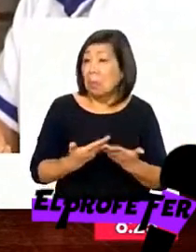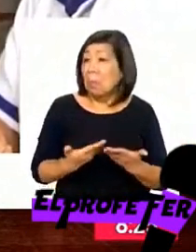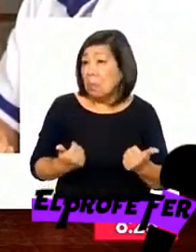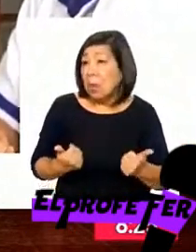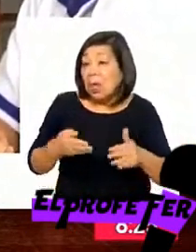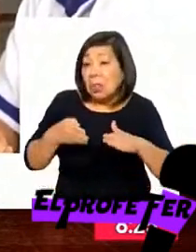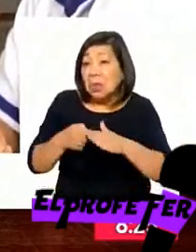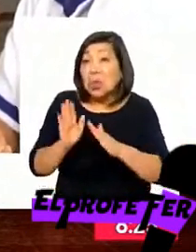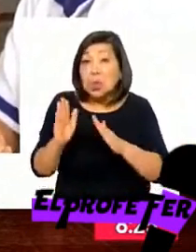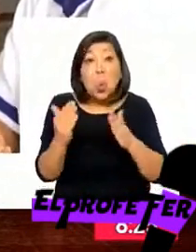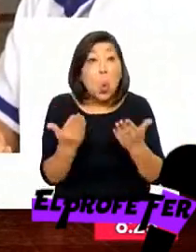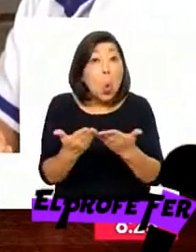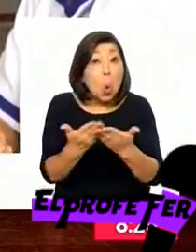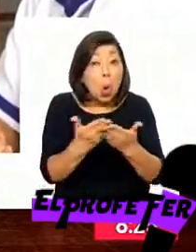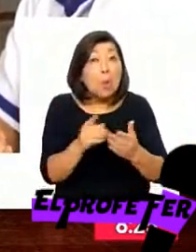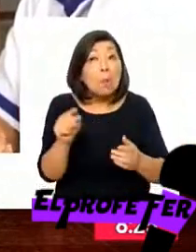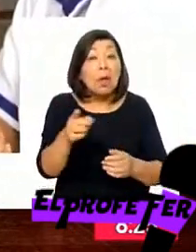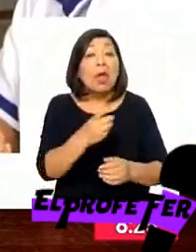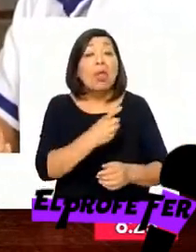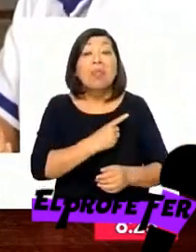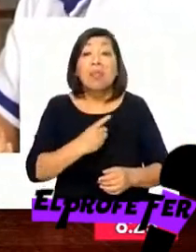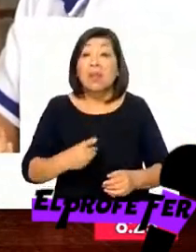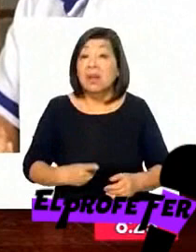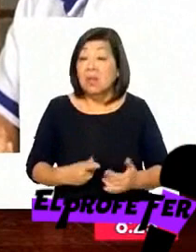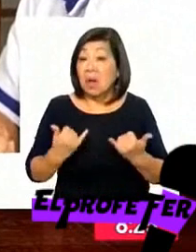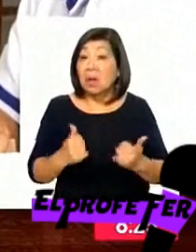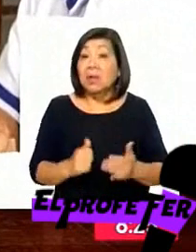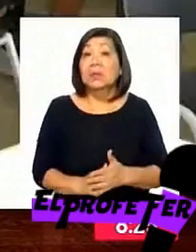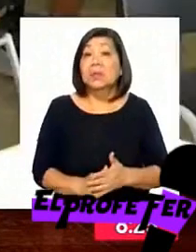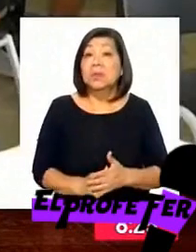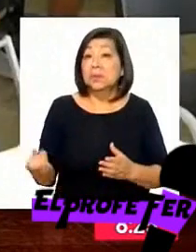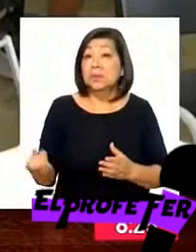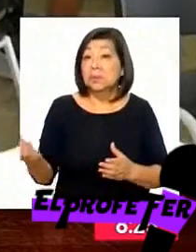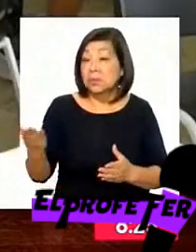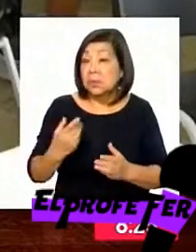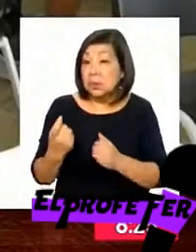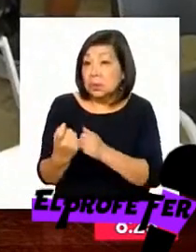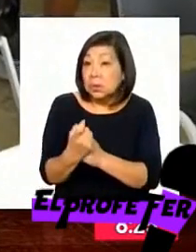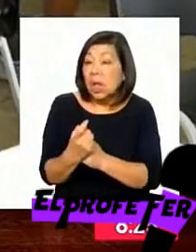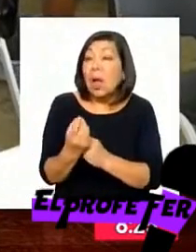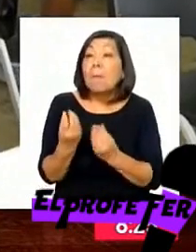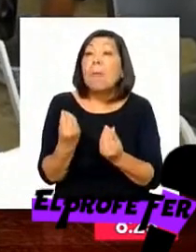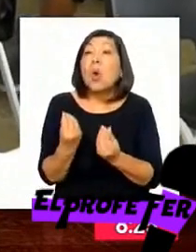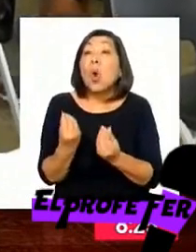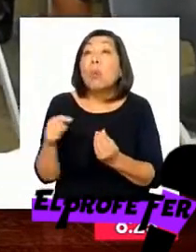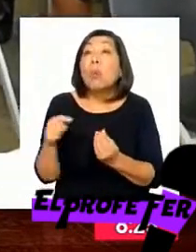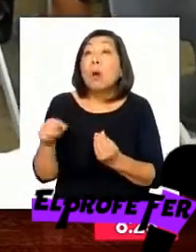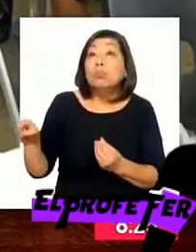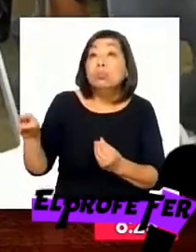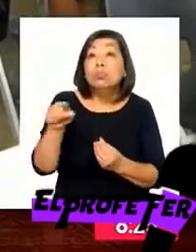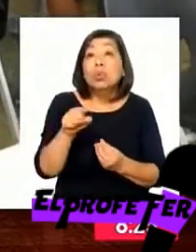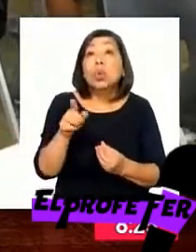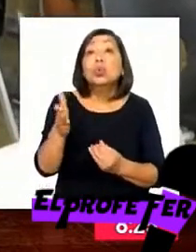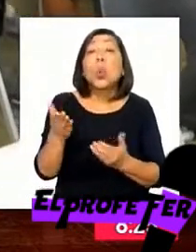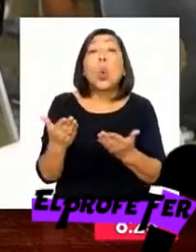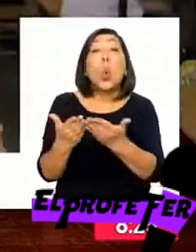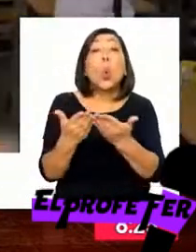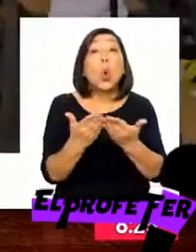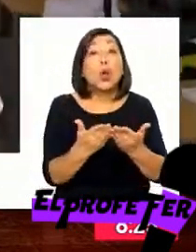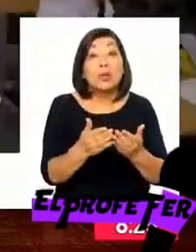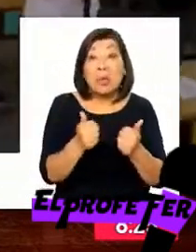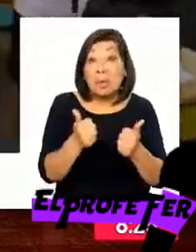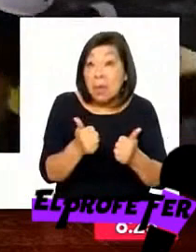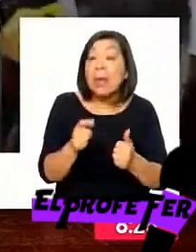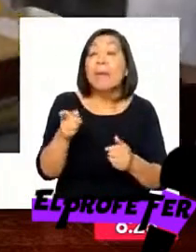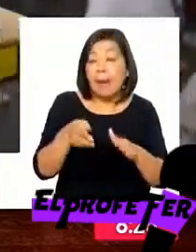condiciones para ello. Los directores en este momento han recibido instrucciones de evaluar la situación en la que se encuentra su institución